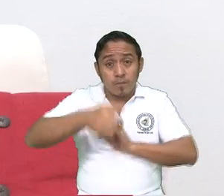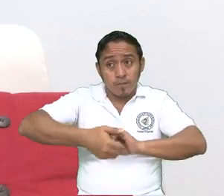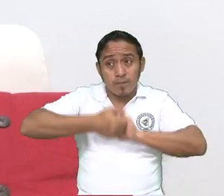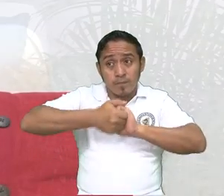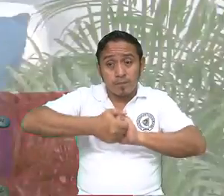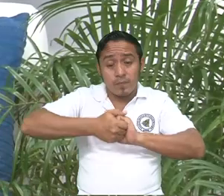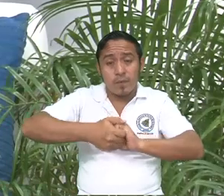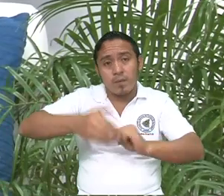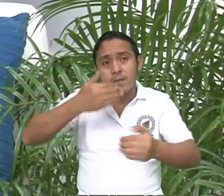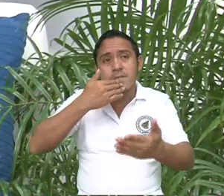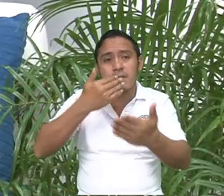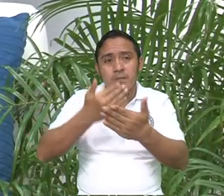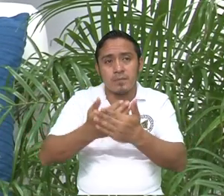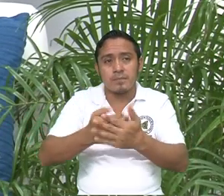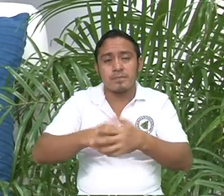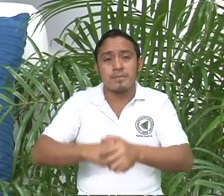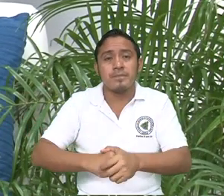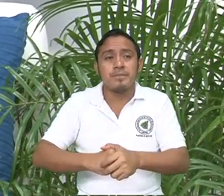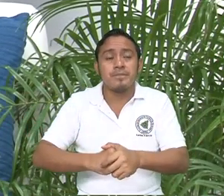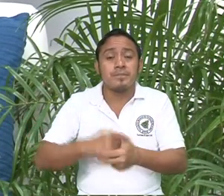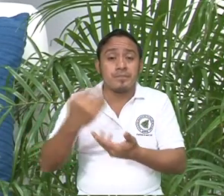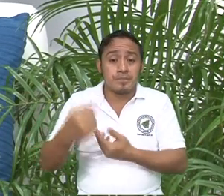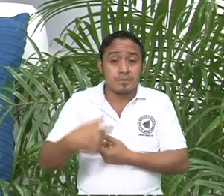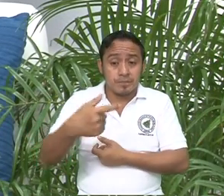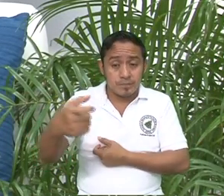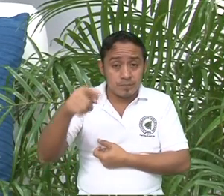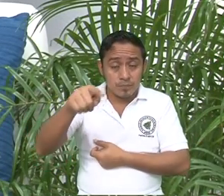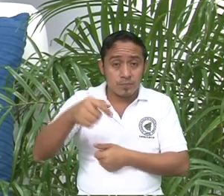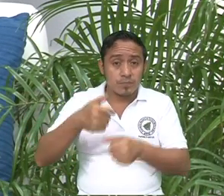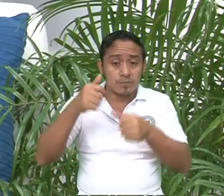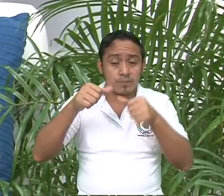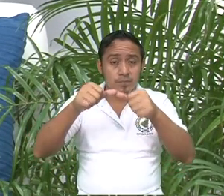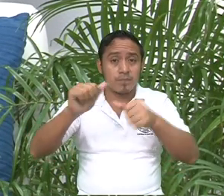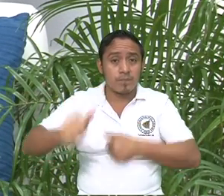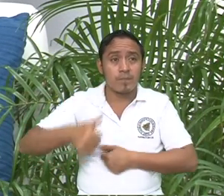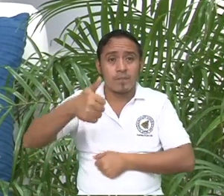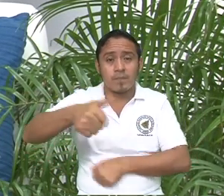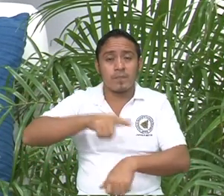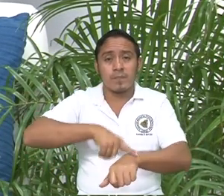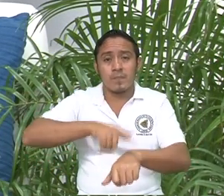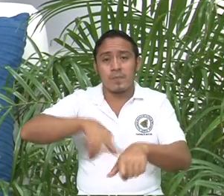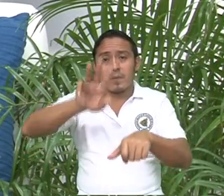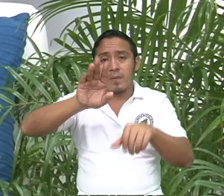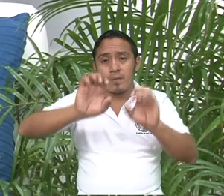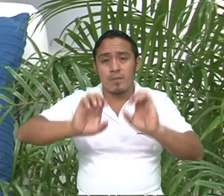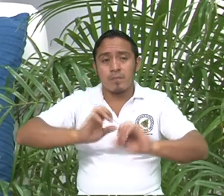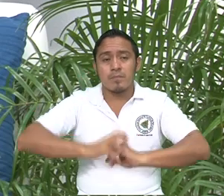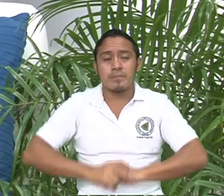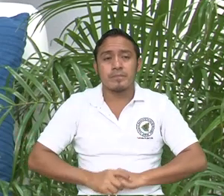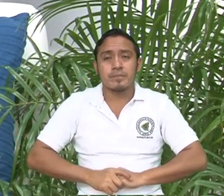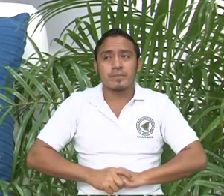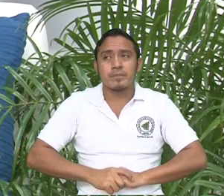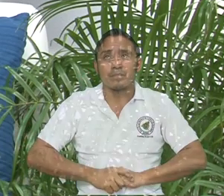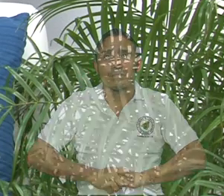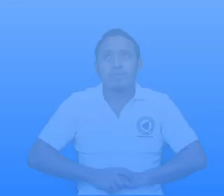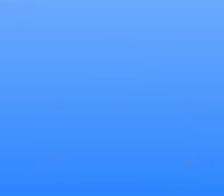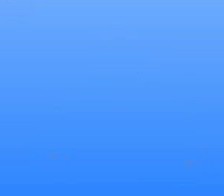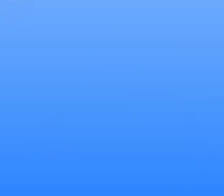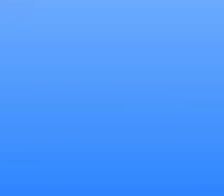televidente gracias por su fiel sintonía le invitamos a que nos sintoniza el día de mañana a partir de las 3 de la tarde